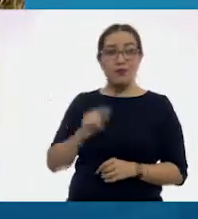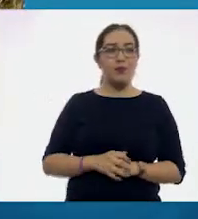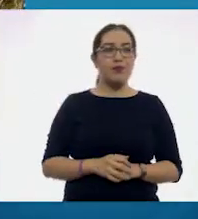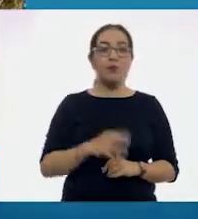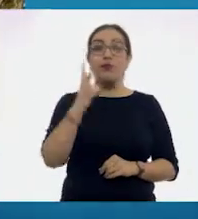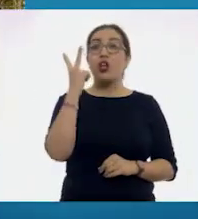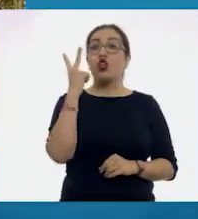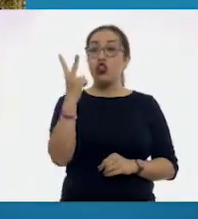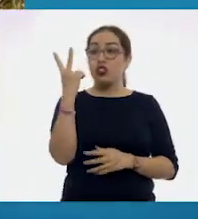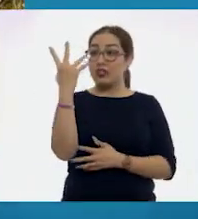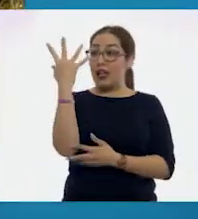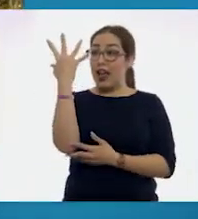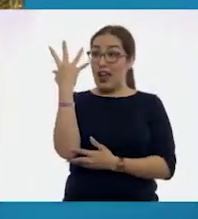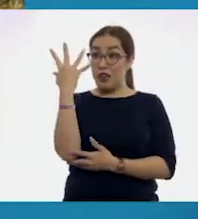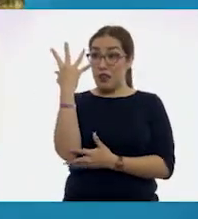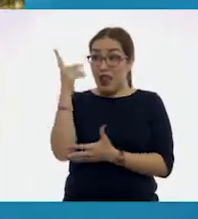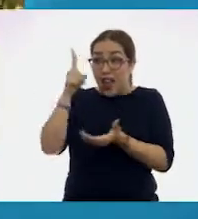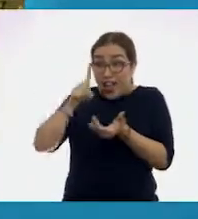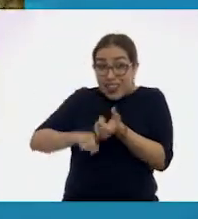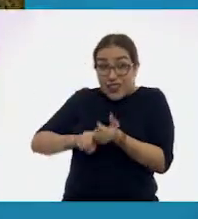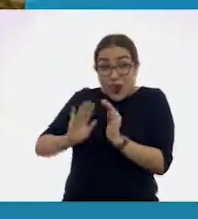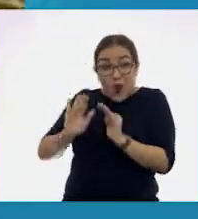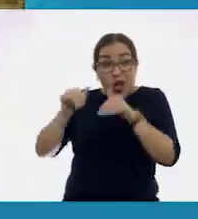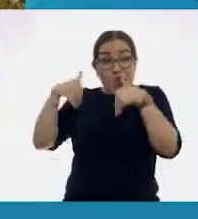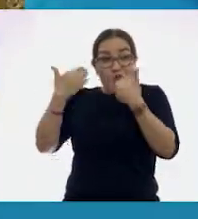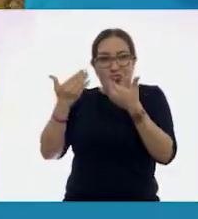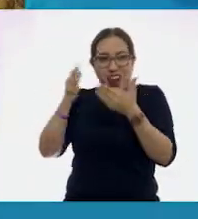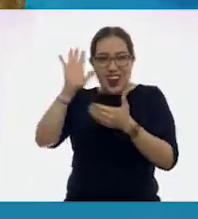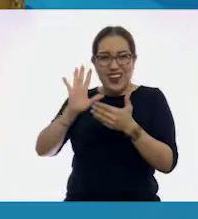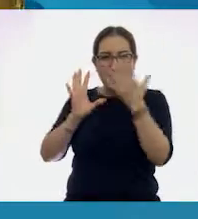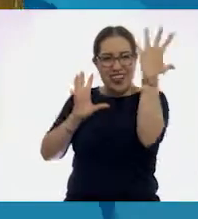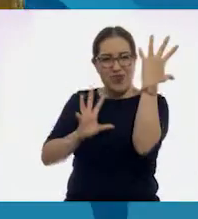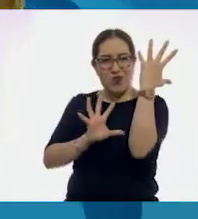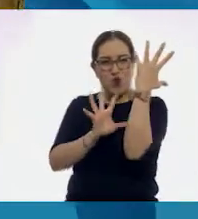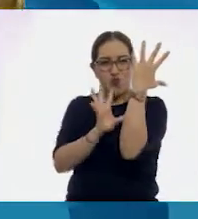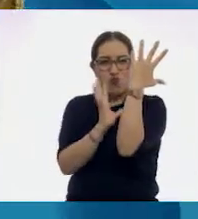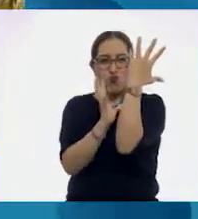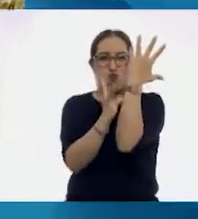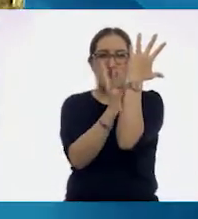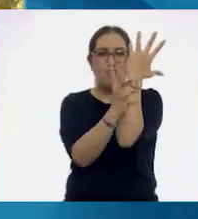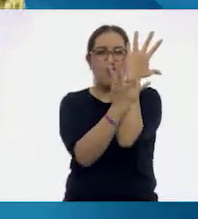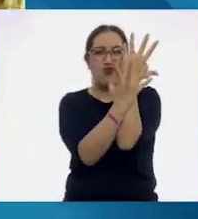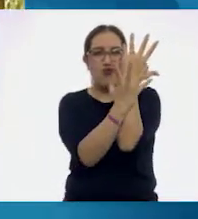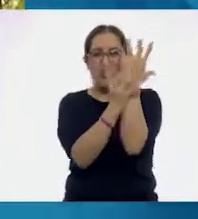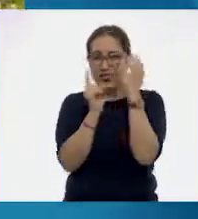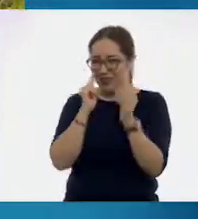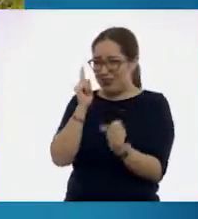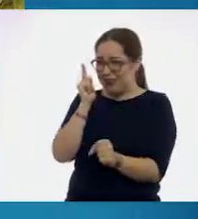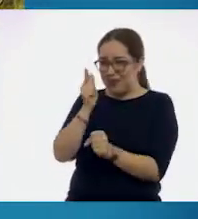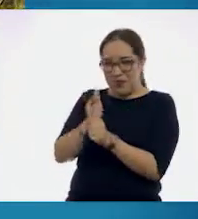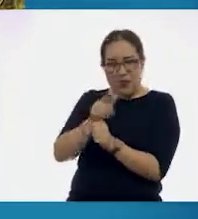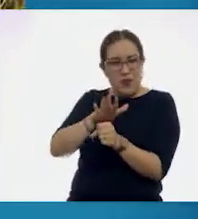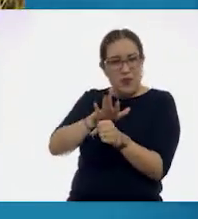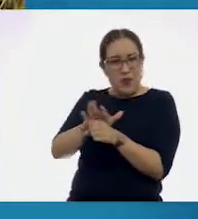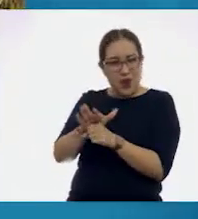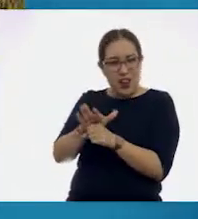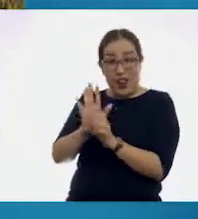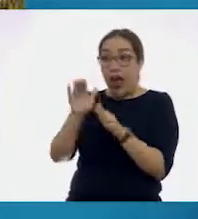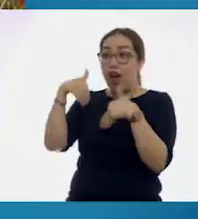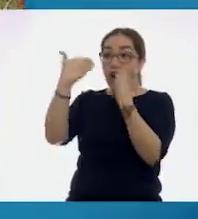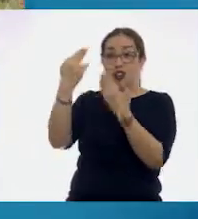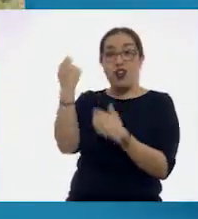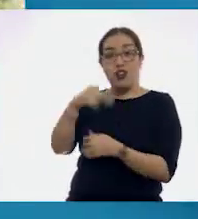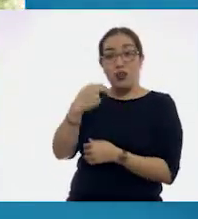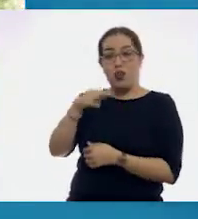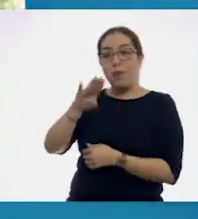dos árboles, uno adentro y uno afuera. ¿Alcanzas a distinguir cuál es cuál? El de afuera se llama